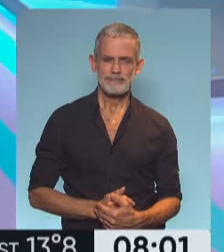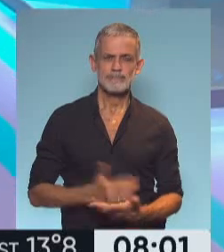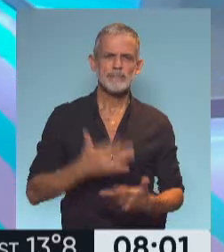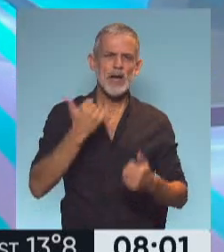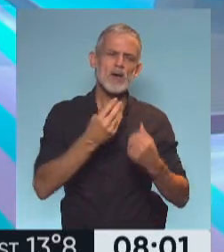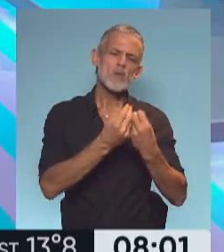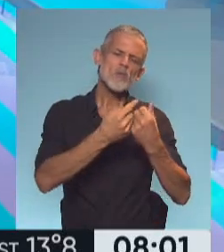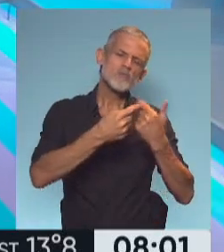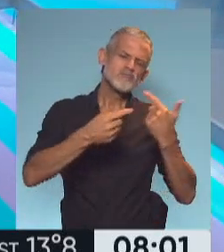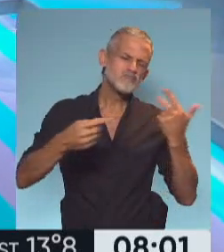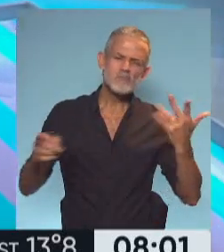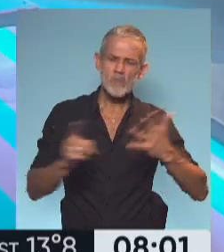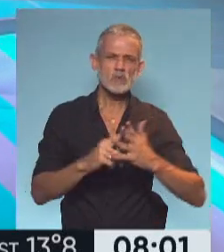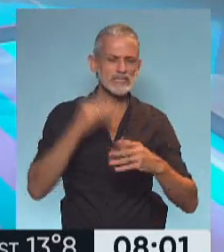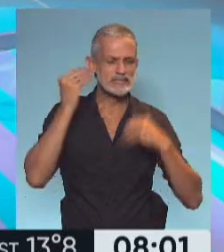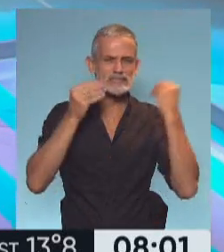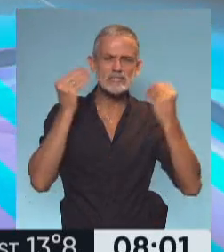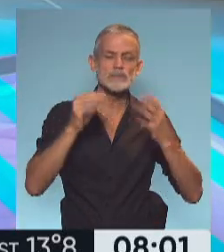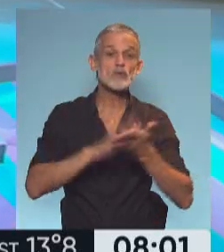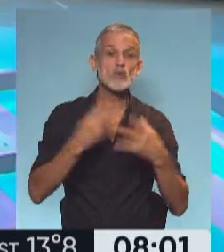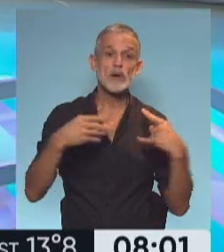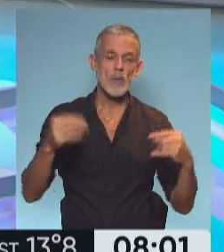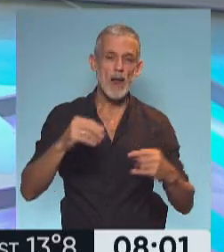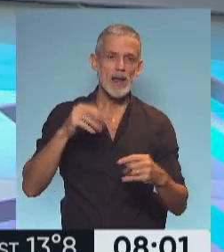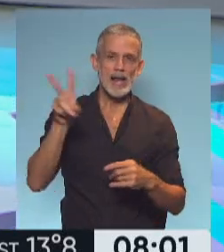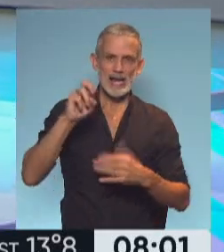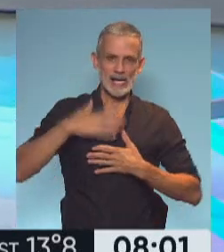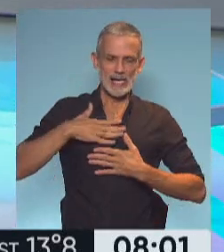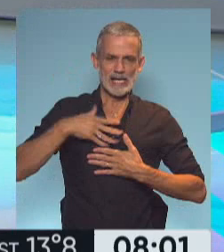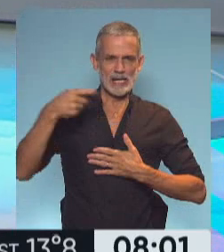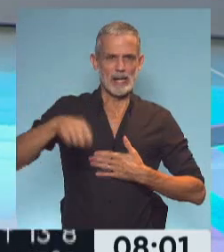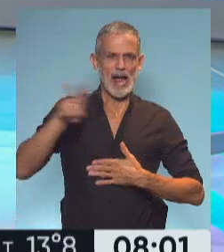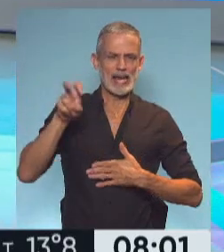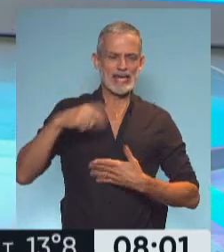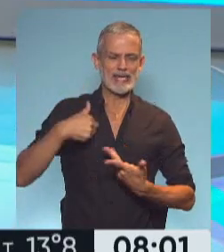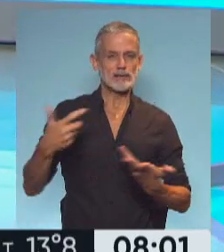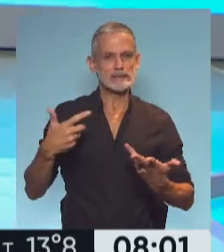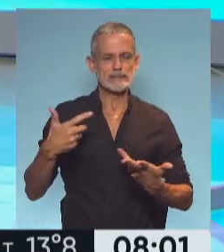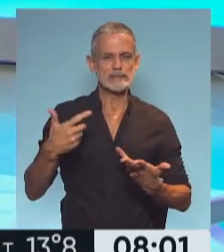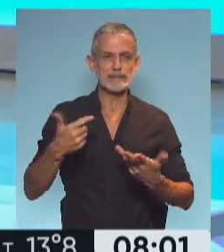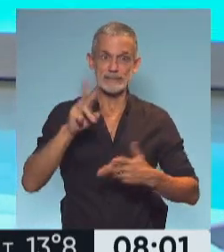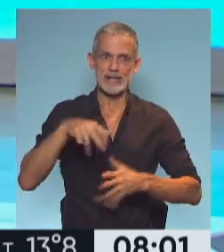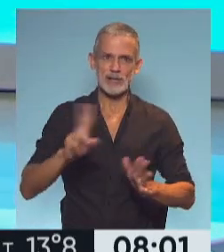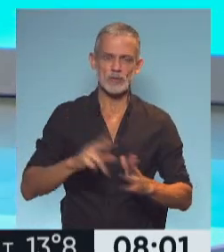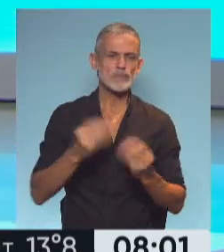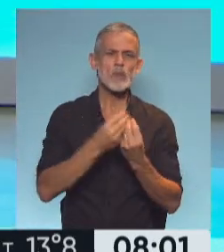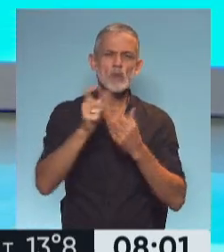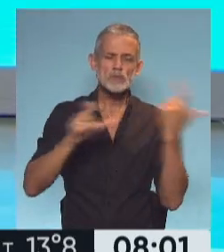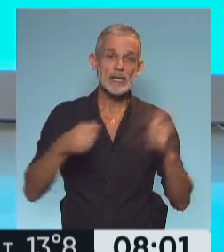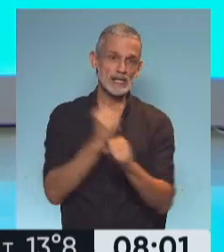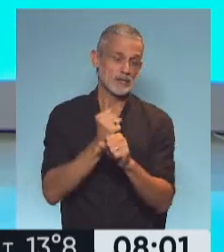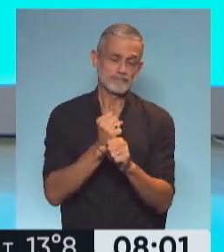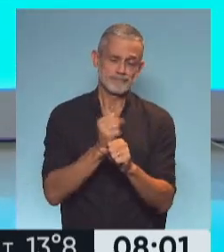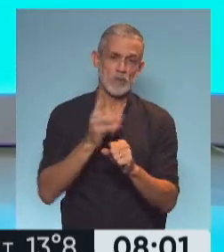Hay muchísima, pero muchísima preocupación en el ámbito de los inquilinos, y con razón, ¿eh? A ver, tantísima gente no pudo trabajar o bajaron